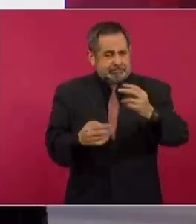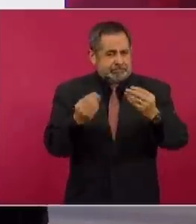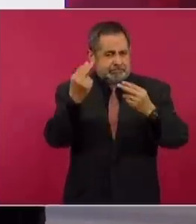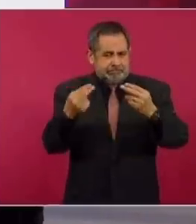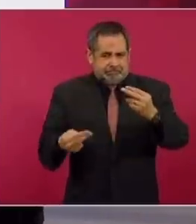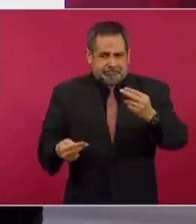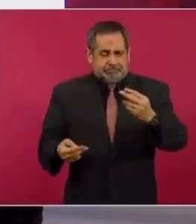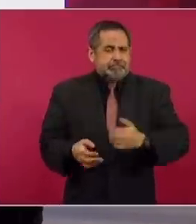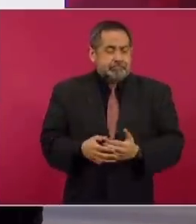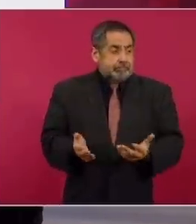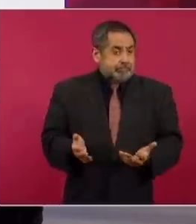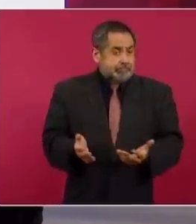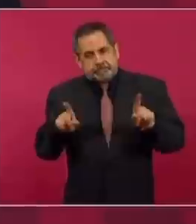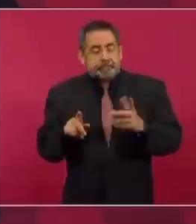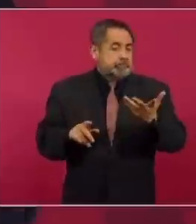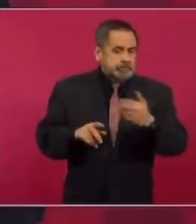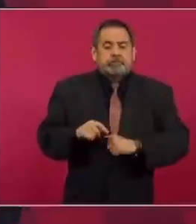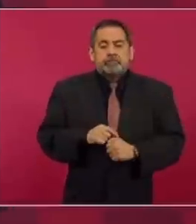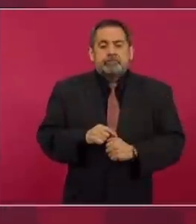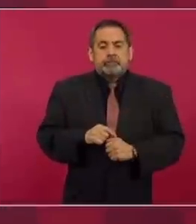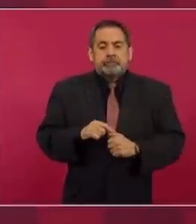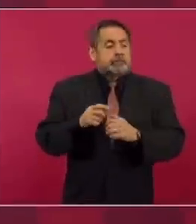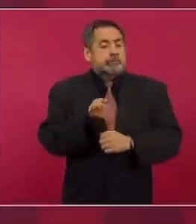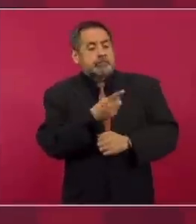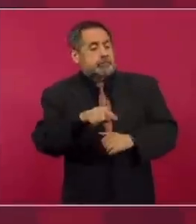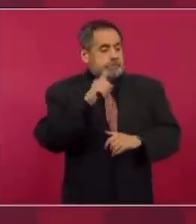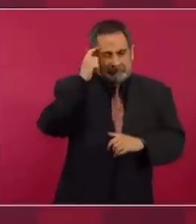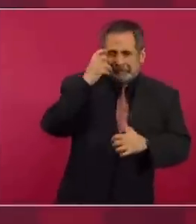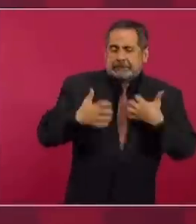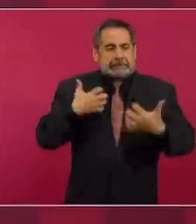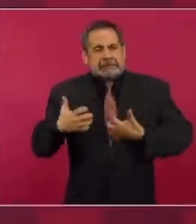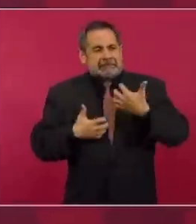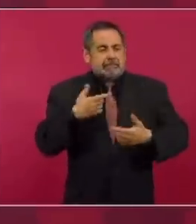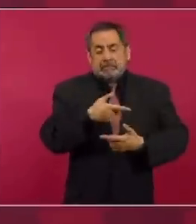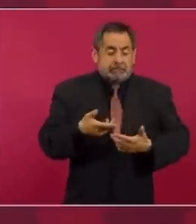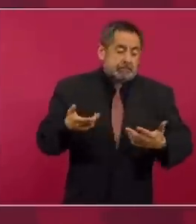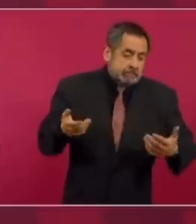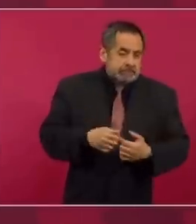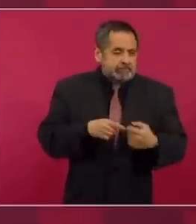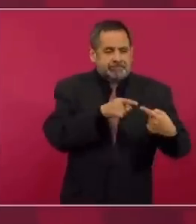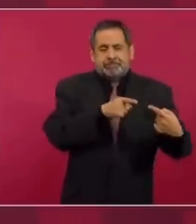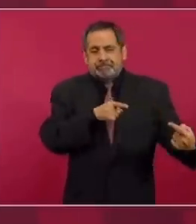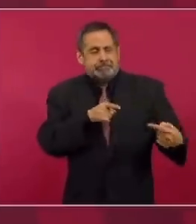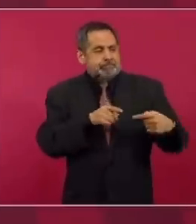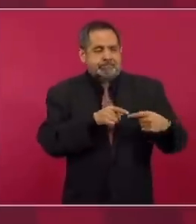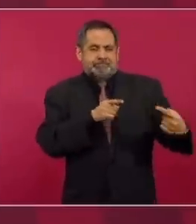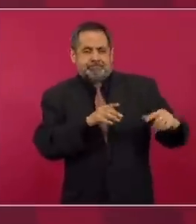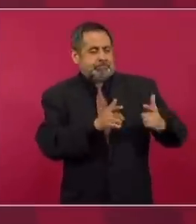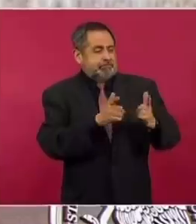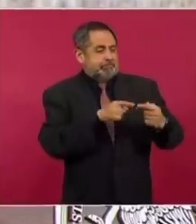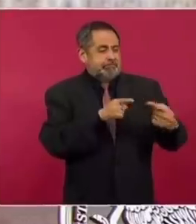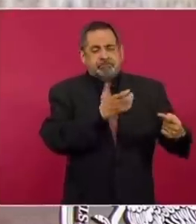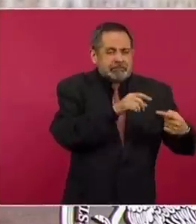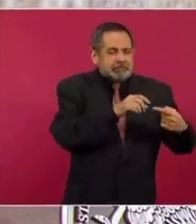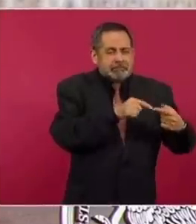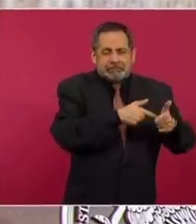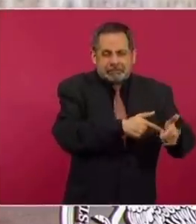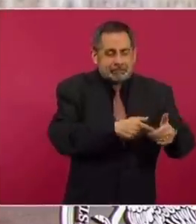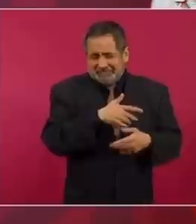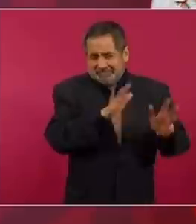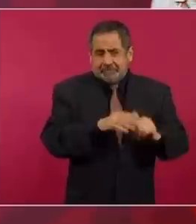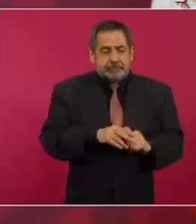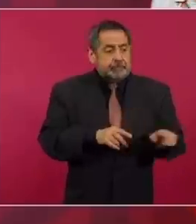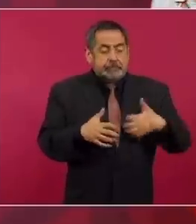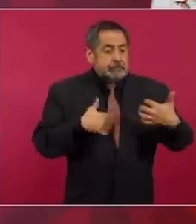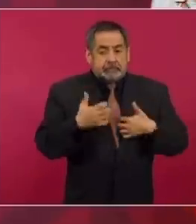así. Entonces, esto ya no. Se enojan mucho nuestros adversarios, conservadores,